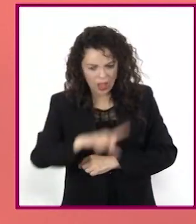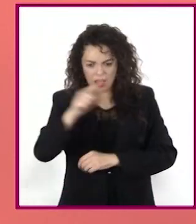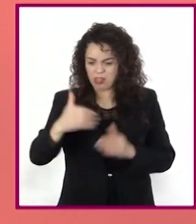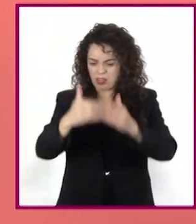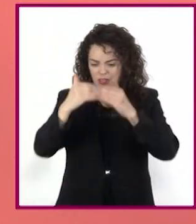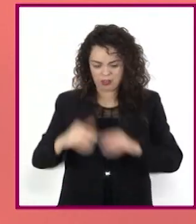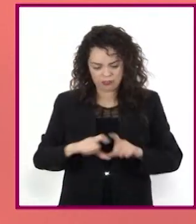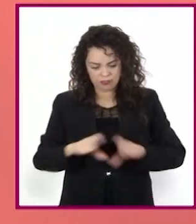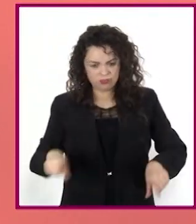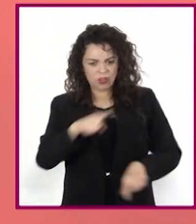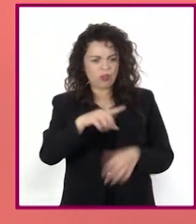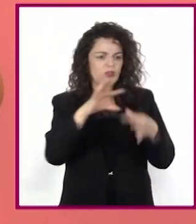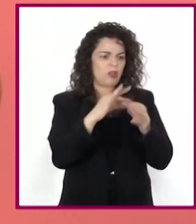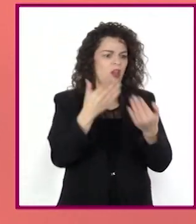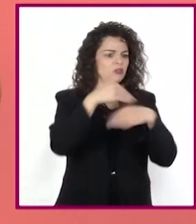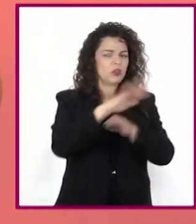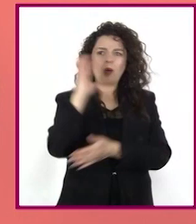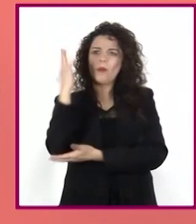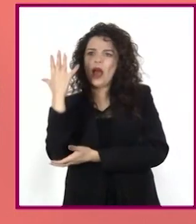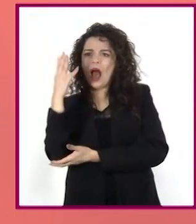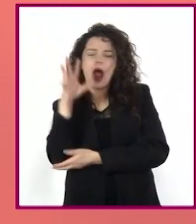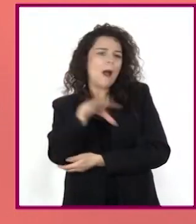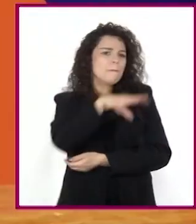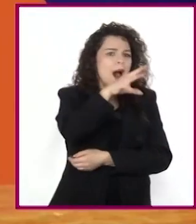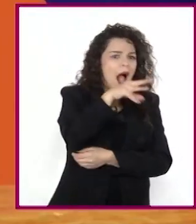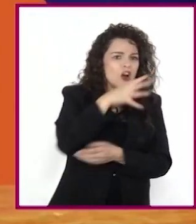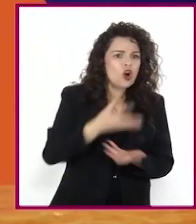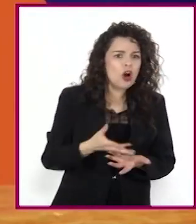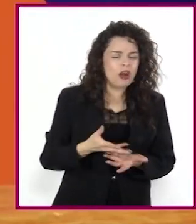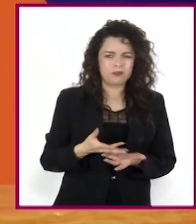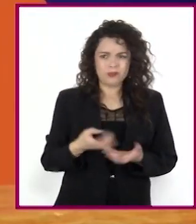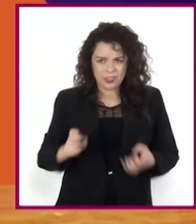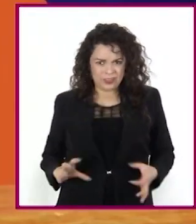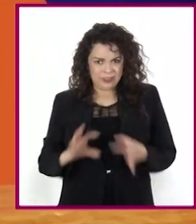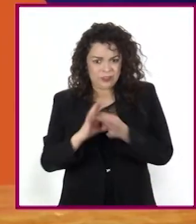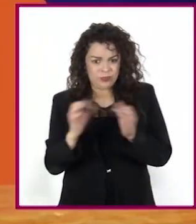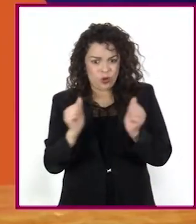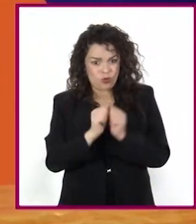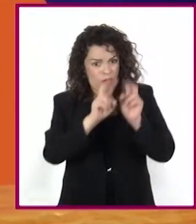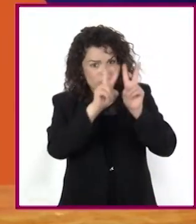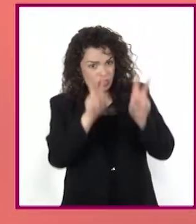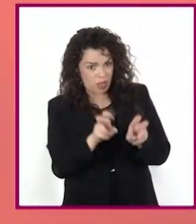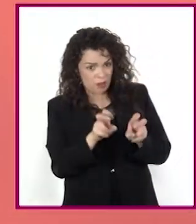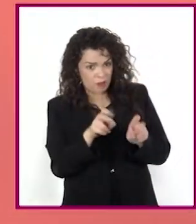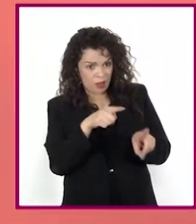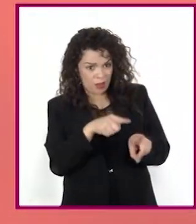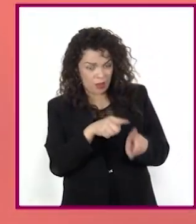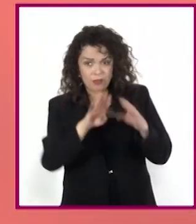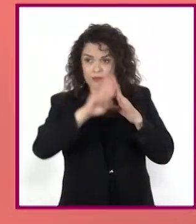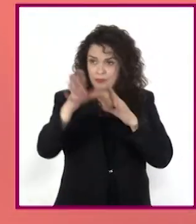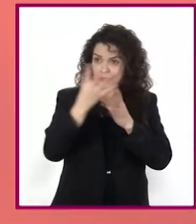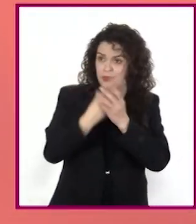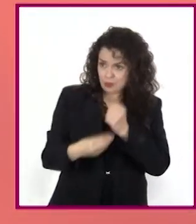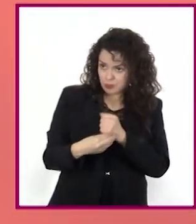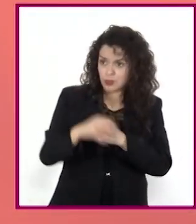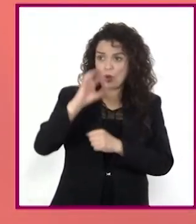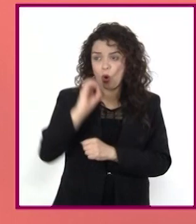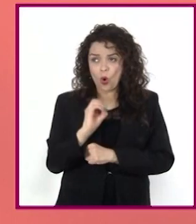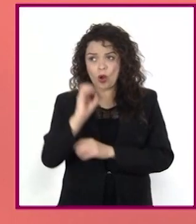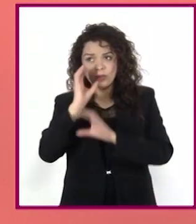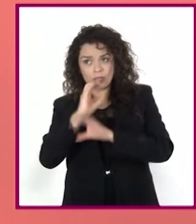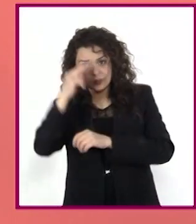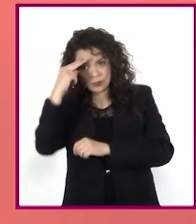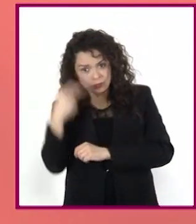coherencia, porque los árboles de mango no se relacionan con el tema central ni con la música mexicana. Pasemos ahora a la tercera propiedad,